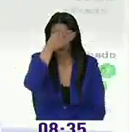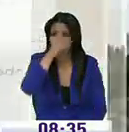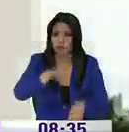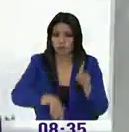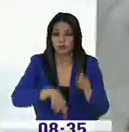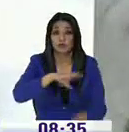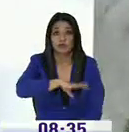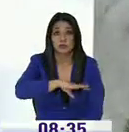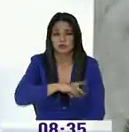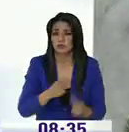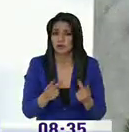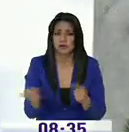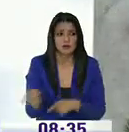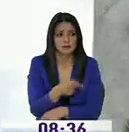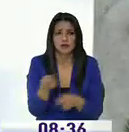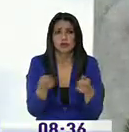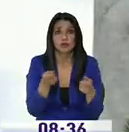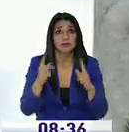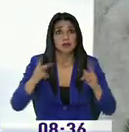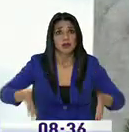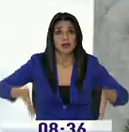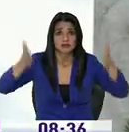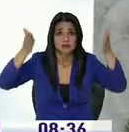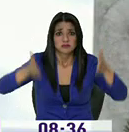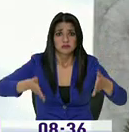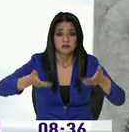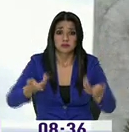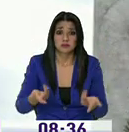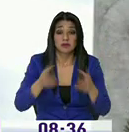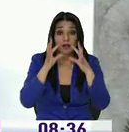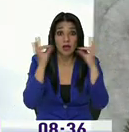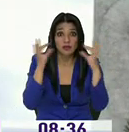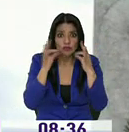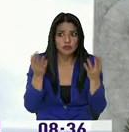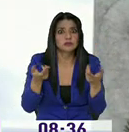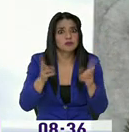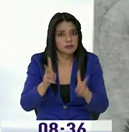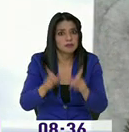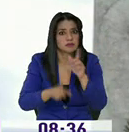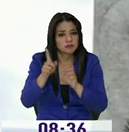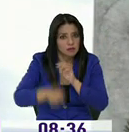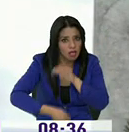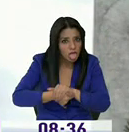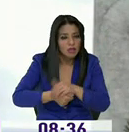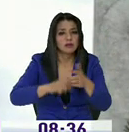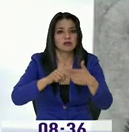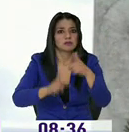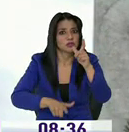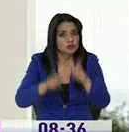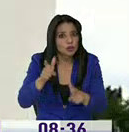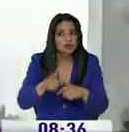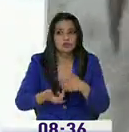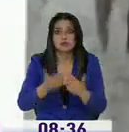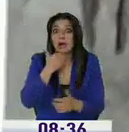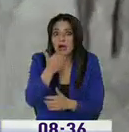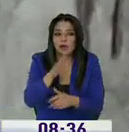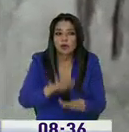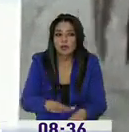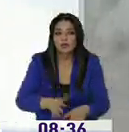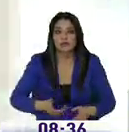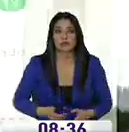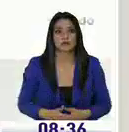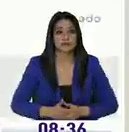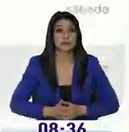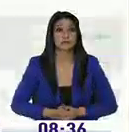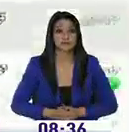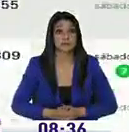que actuar inmediatamente. Vean la casa. No solamente deben ser los gatos, deben haber ciudadanos, deben haber gente que habita ahí y que